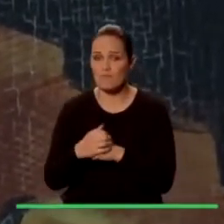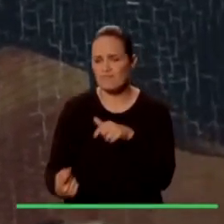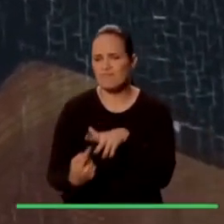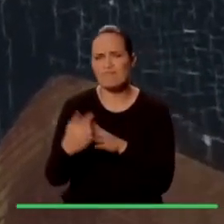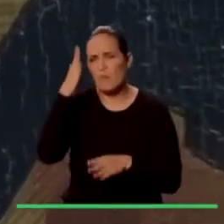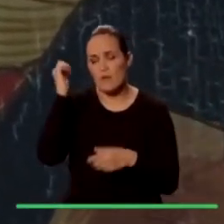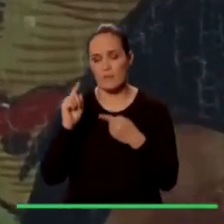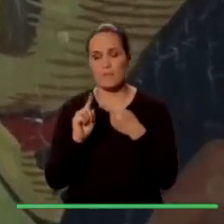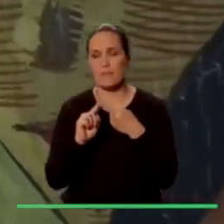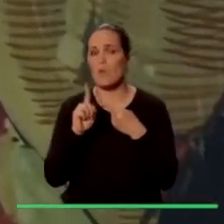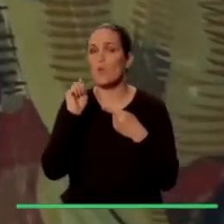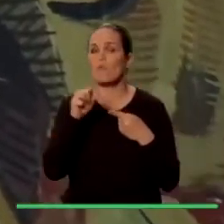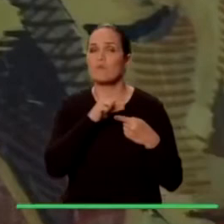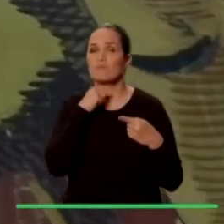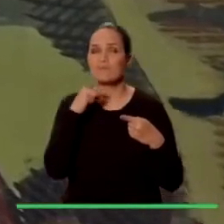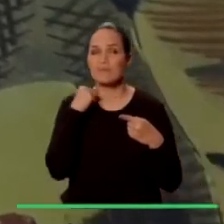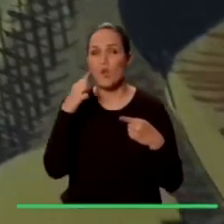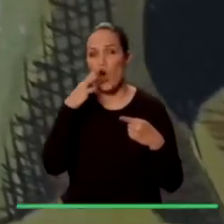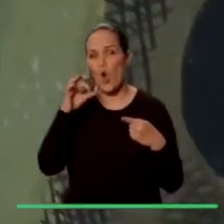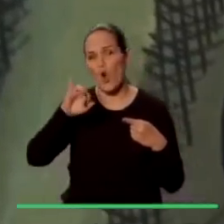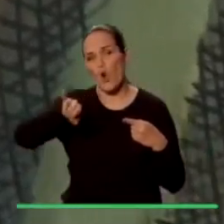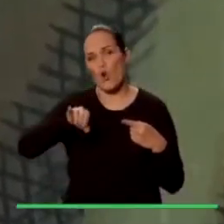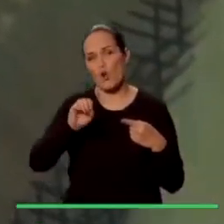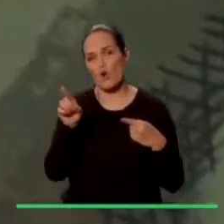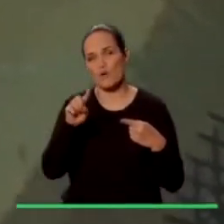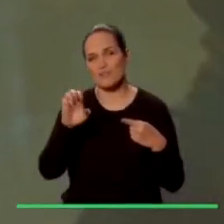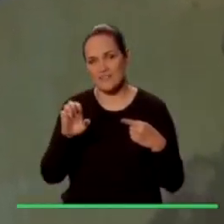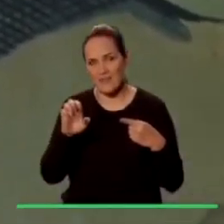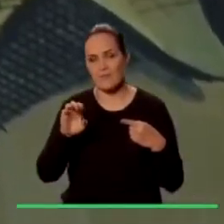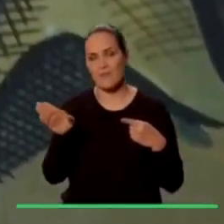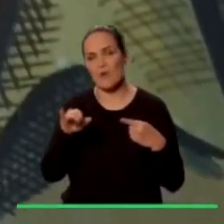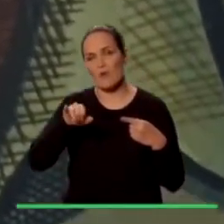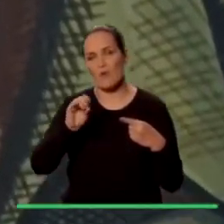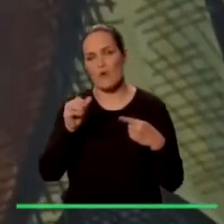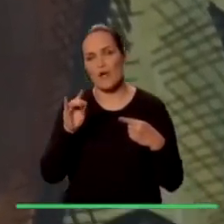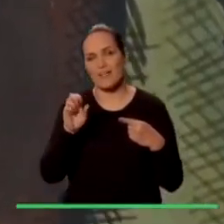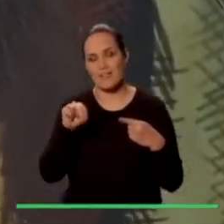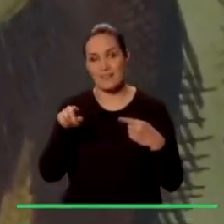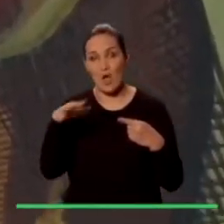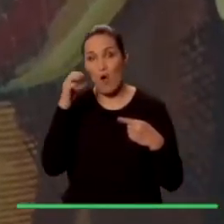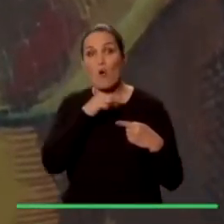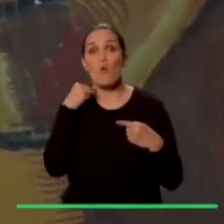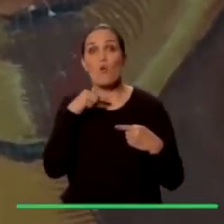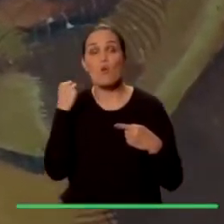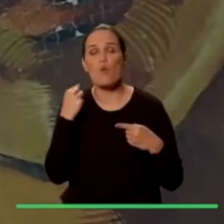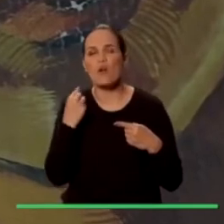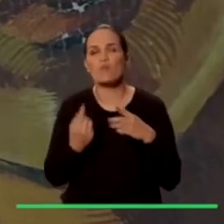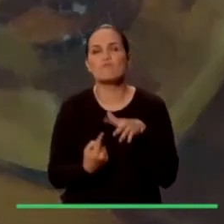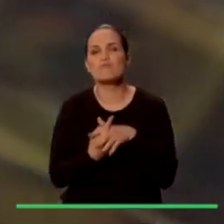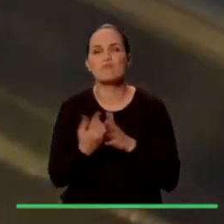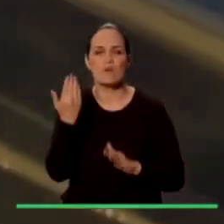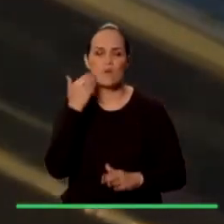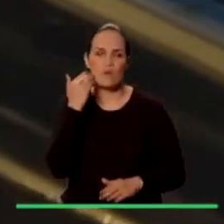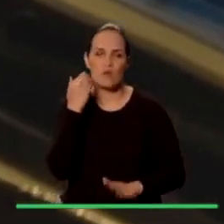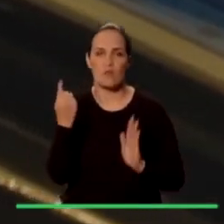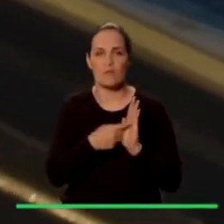por dos razones. En primer lugar, por la voluntad de un sacerdote llamado José Joaquín Salcedo. Monseñor Salcedo se ordenó cura en el